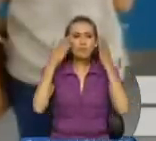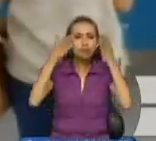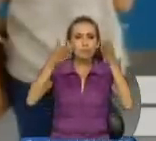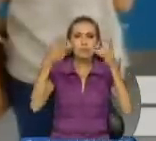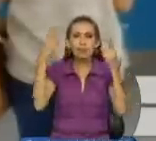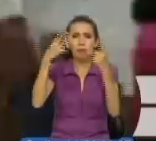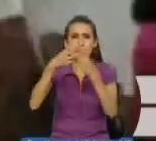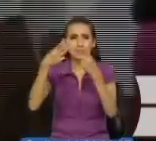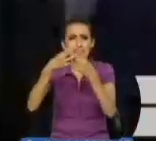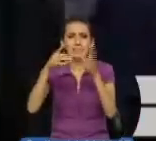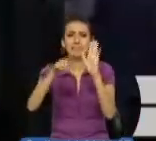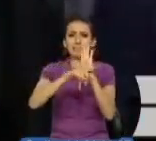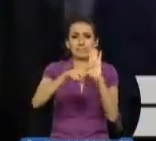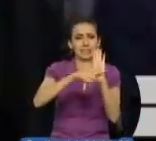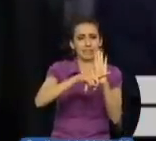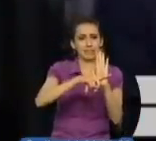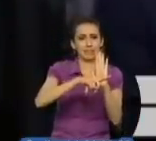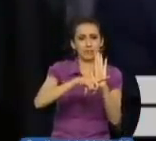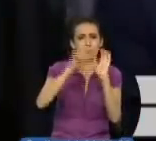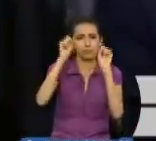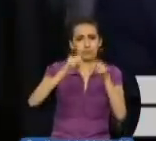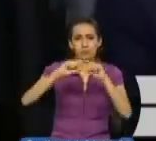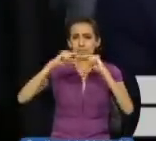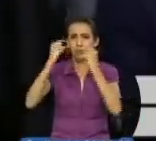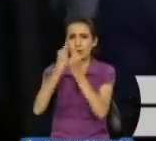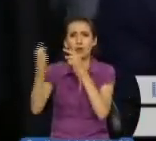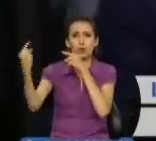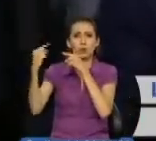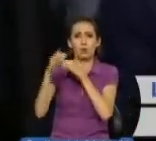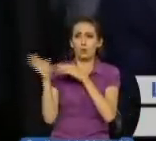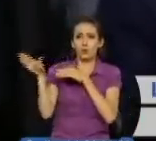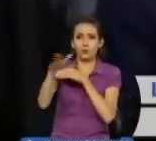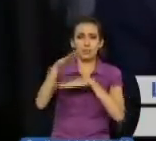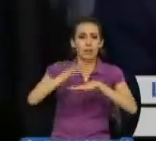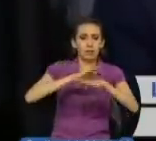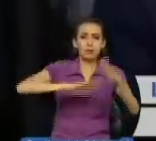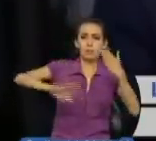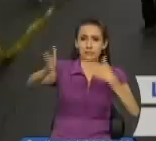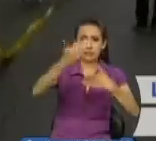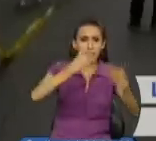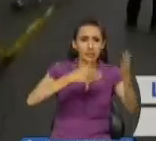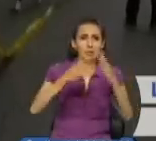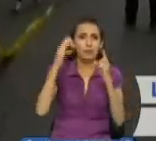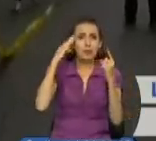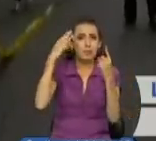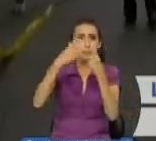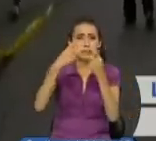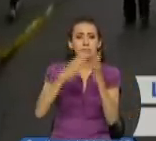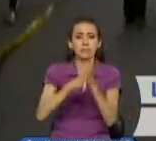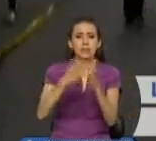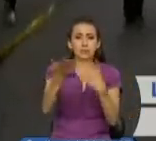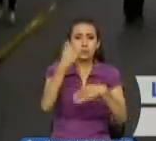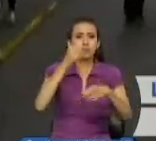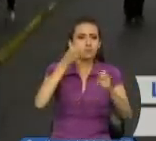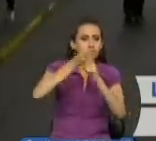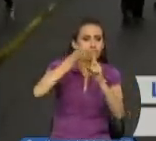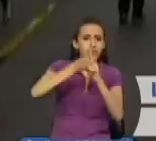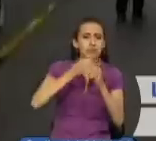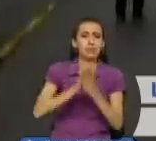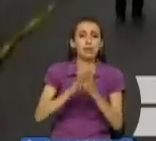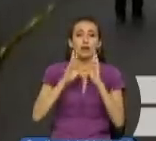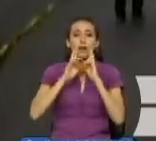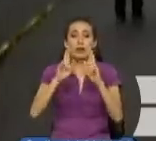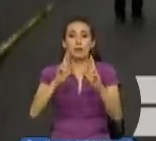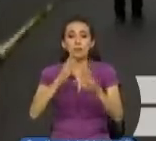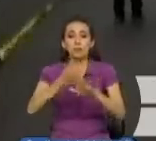mensajes provocadores que en ocasiones incitaron a la violencia durante su presentación se refirió a los resultados